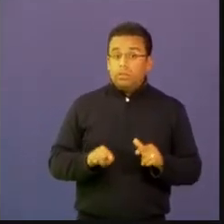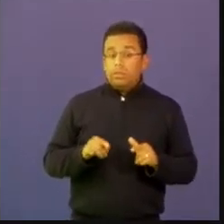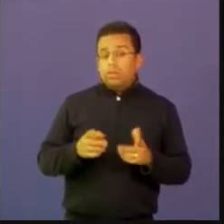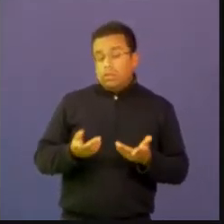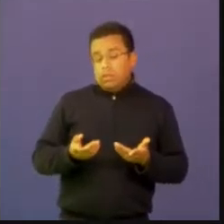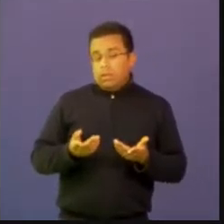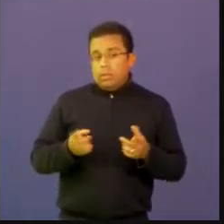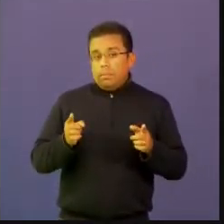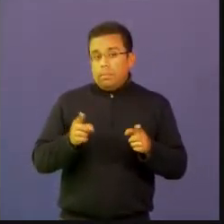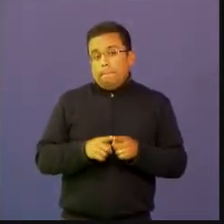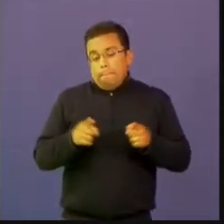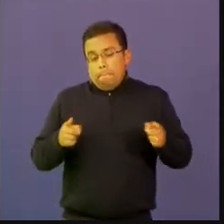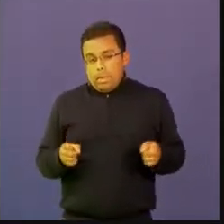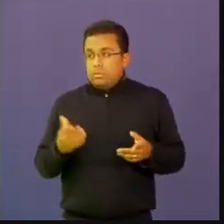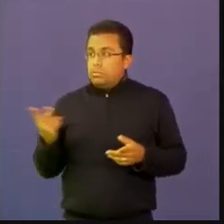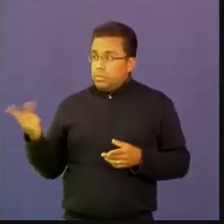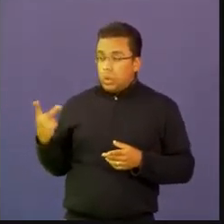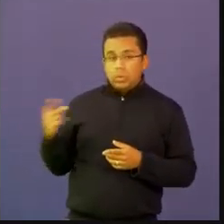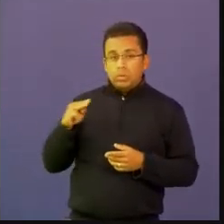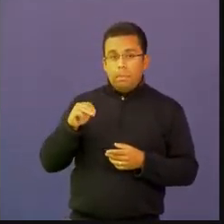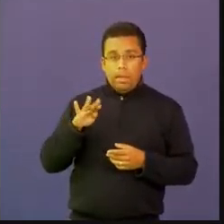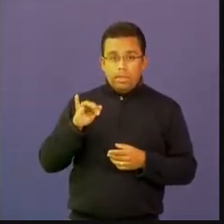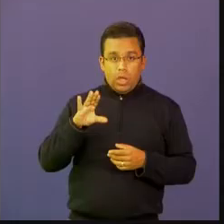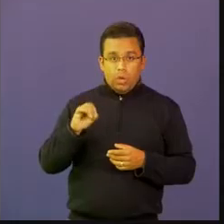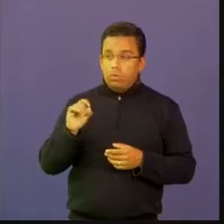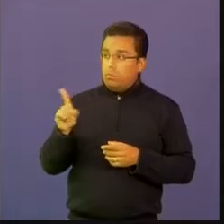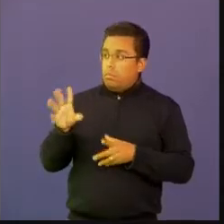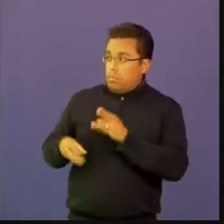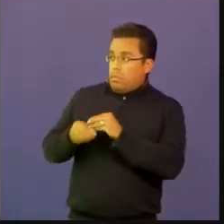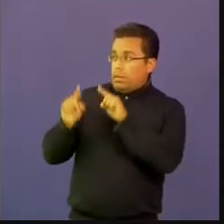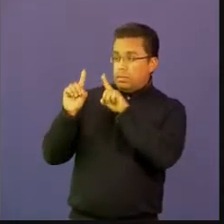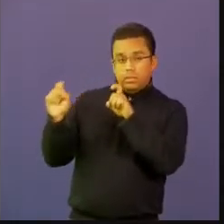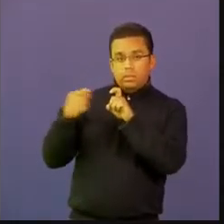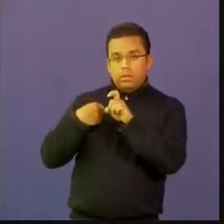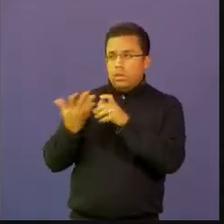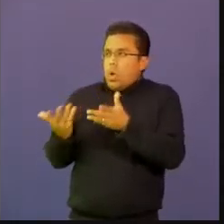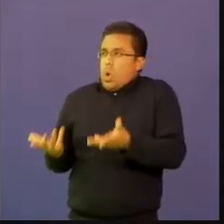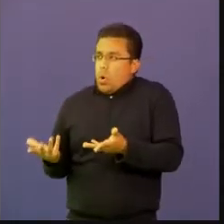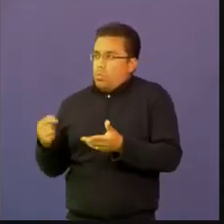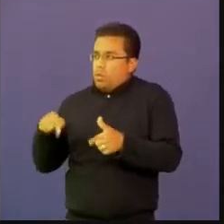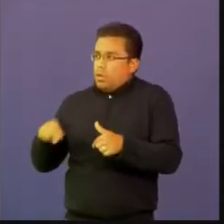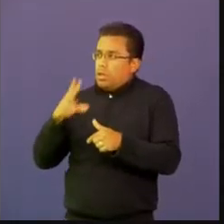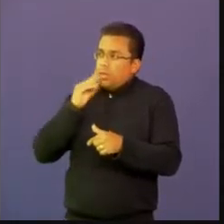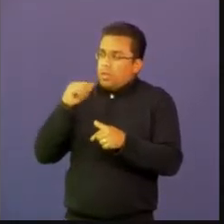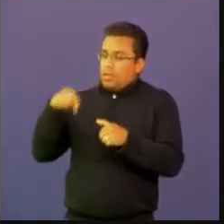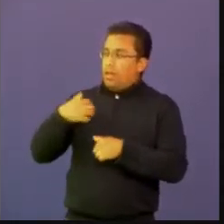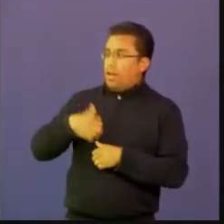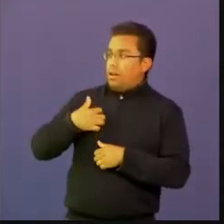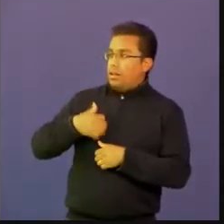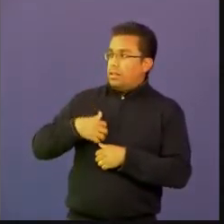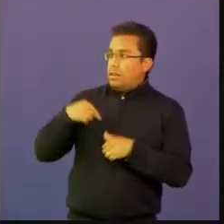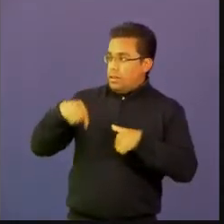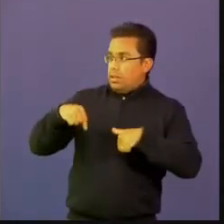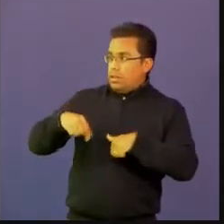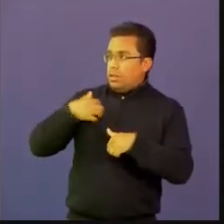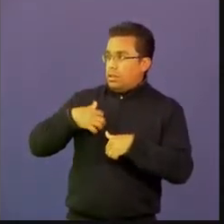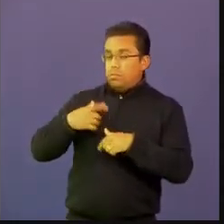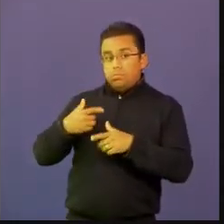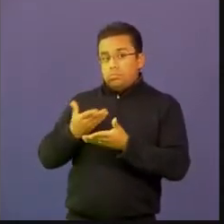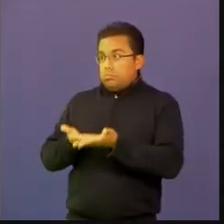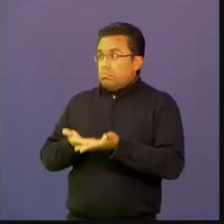con Mateo algunos temas interesantes para pensar entonces cómo esta experiencia que está aquí en Argentina en Buenos Aires puede